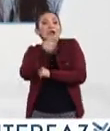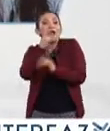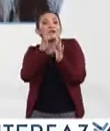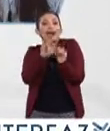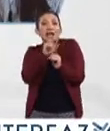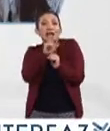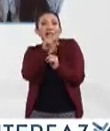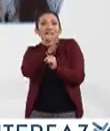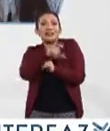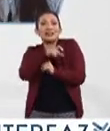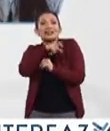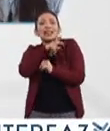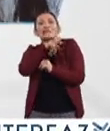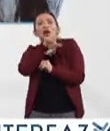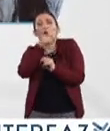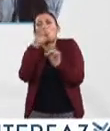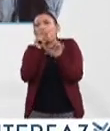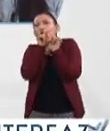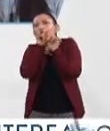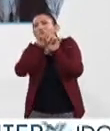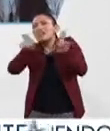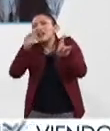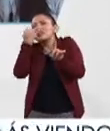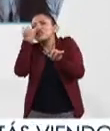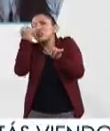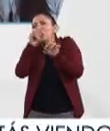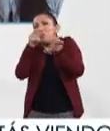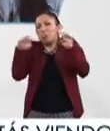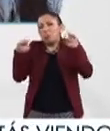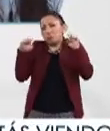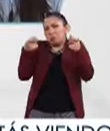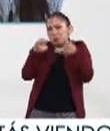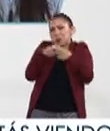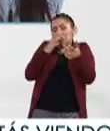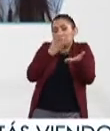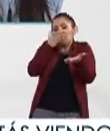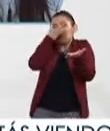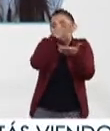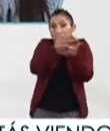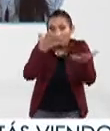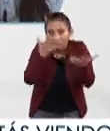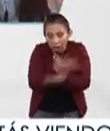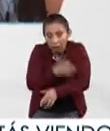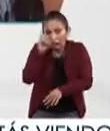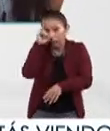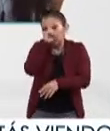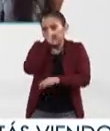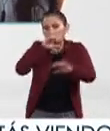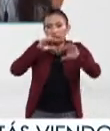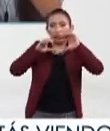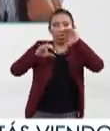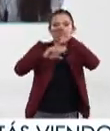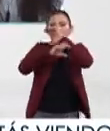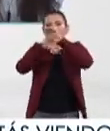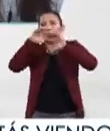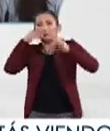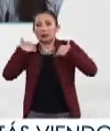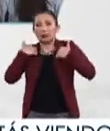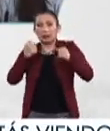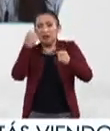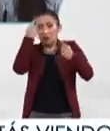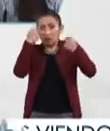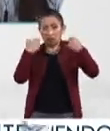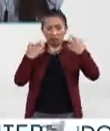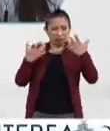habla el quebecois, un acento un poco diferente, que realmente llegando sí fue muy difícil entender